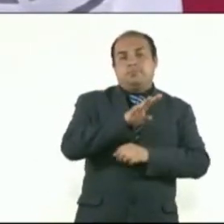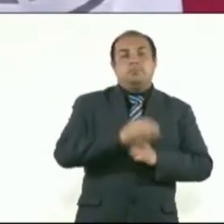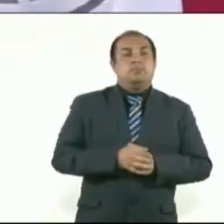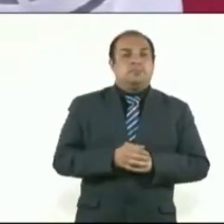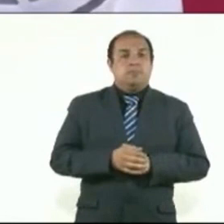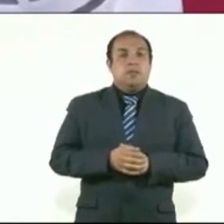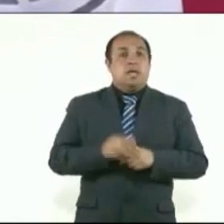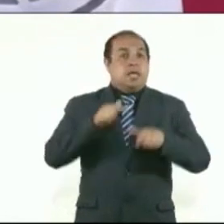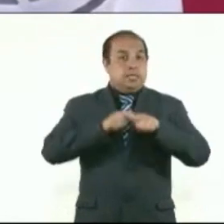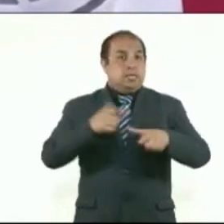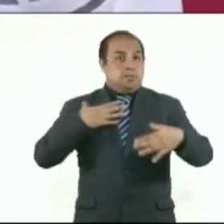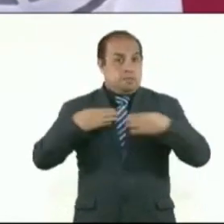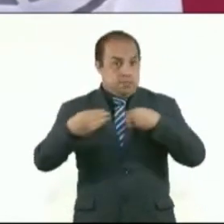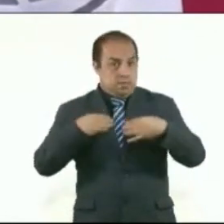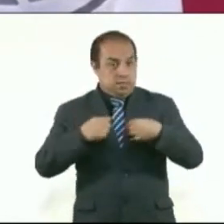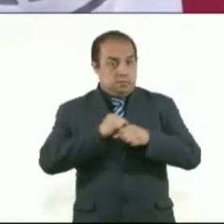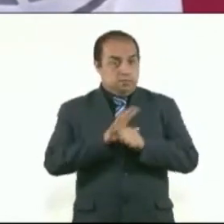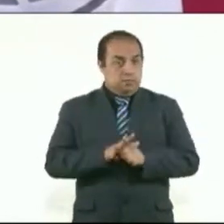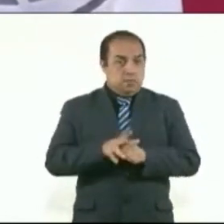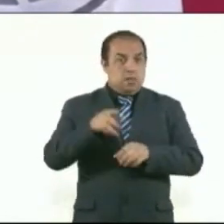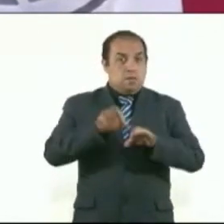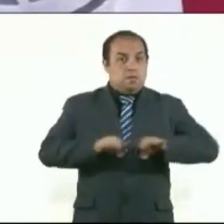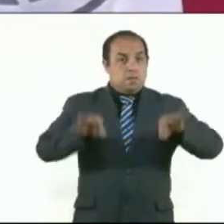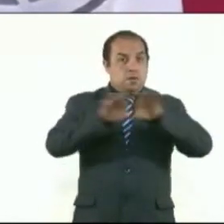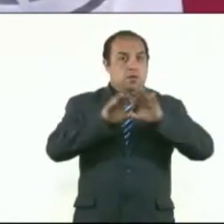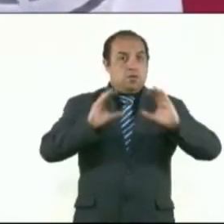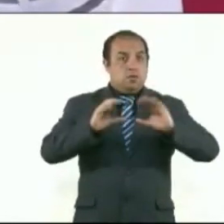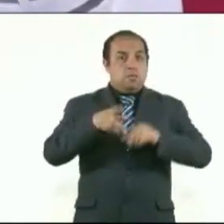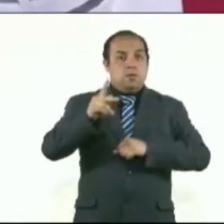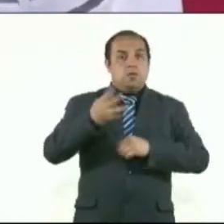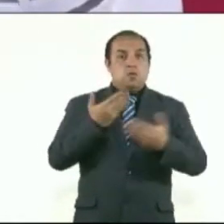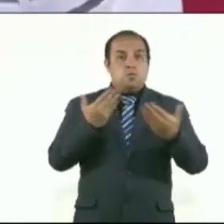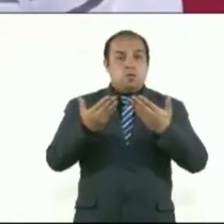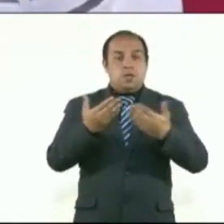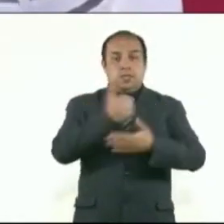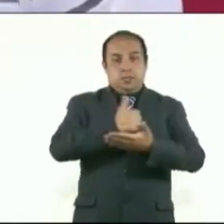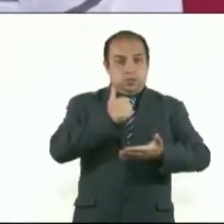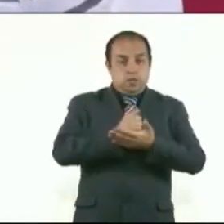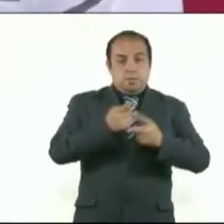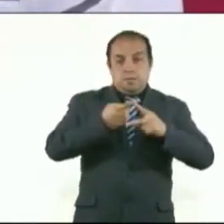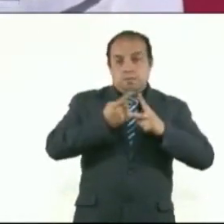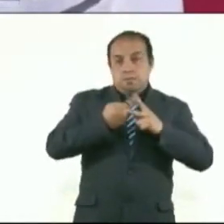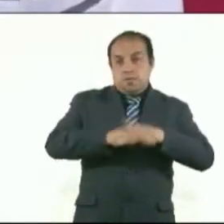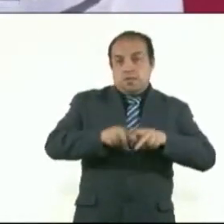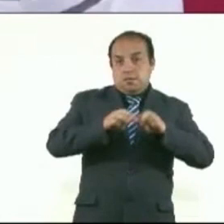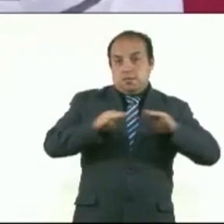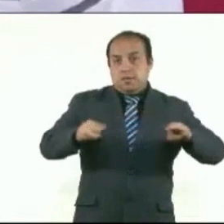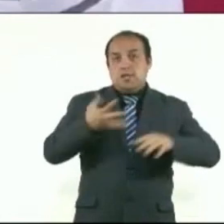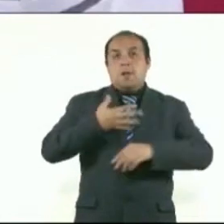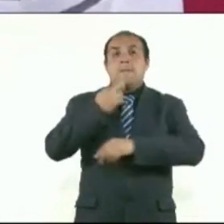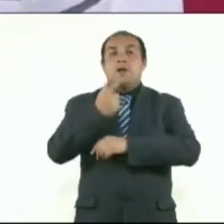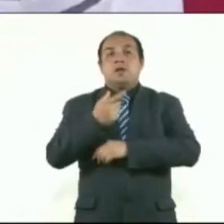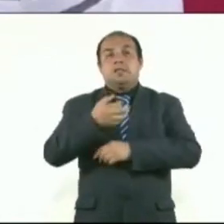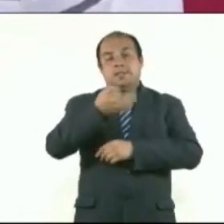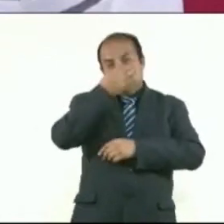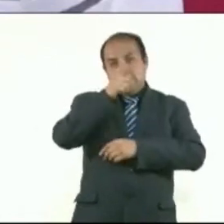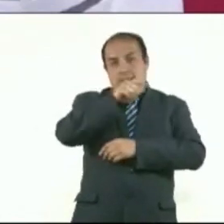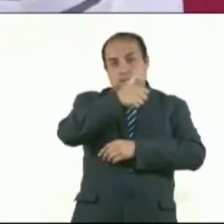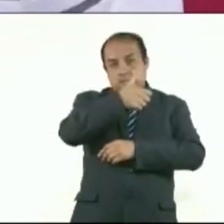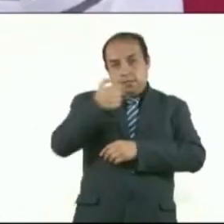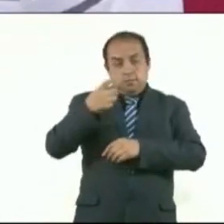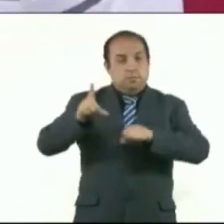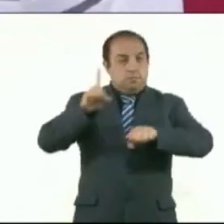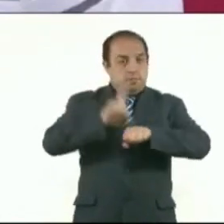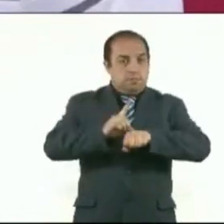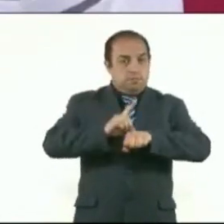muy importante cuidarnos. Lo que sí es importante es que estamos lo mejor que ha estado la ciudad desde que empezamos a medir, lo mejor que ha estado en casi 600 días, y eso es algo